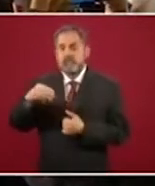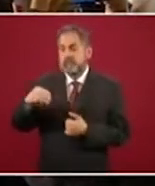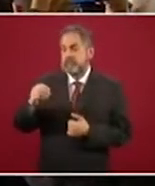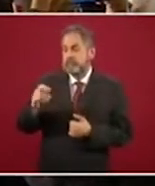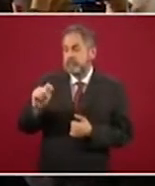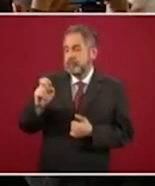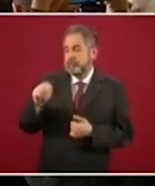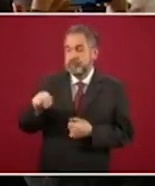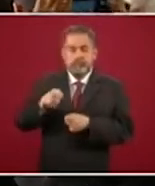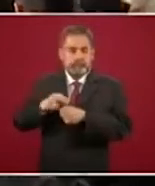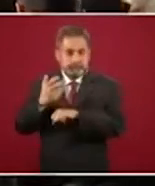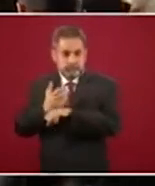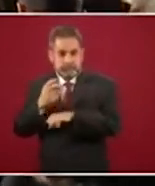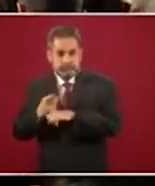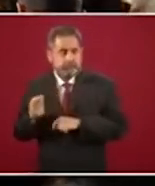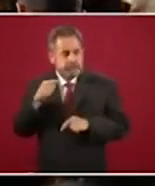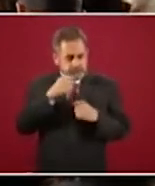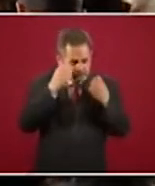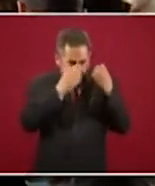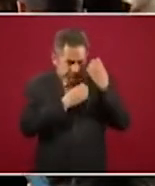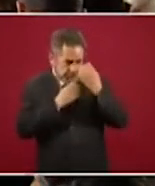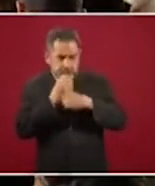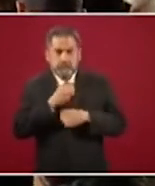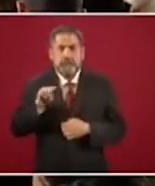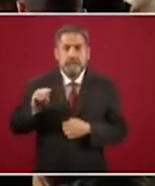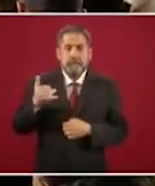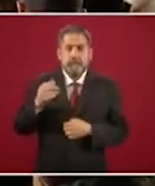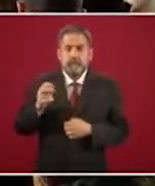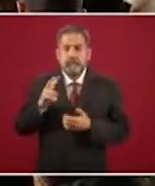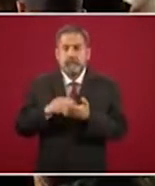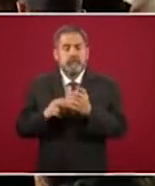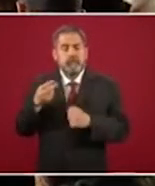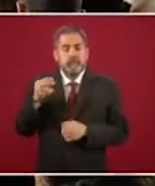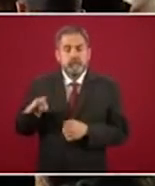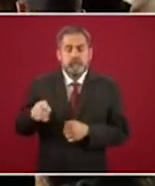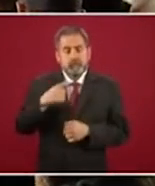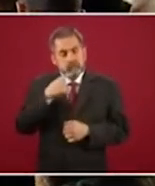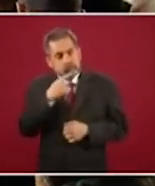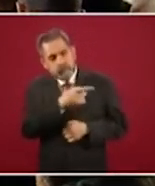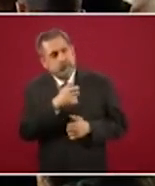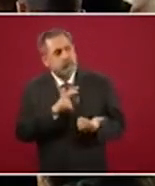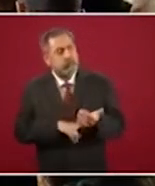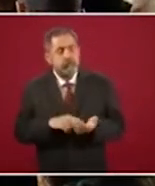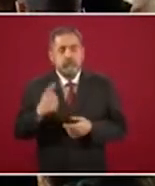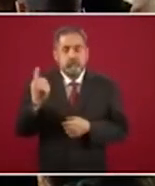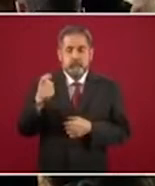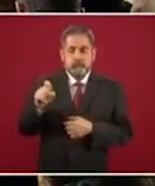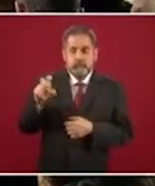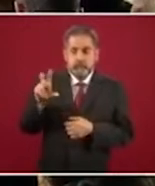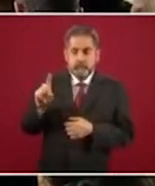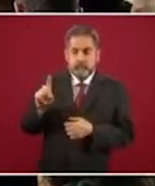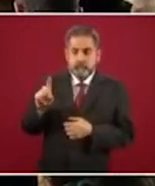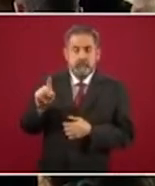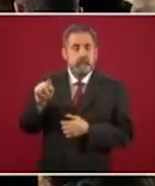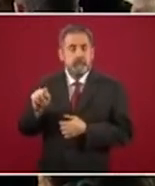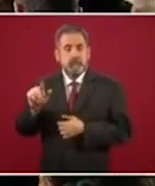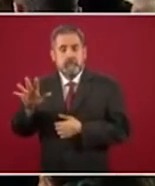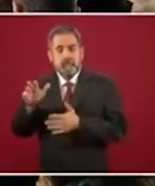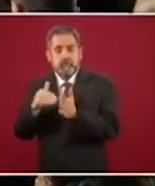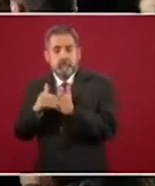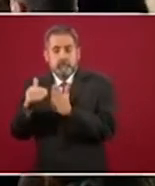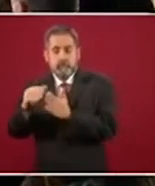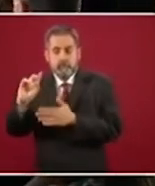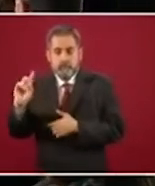Estados Unidos. Este se realizó en mayo de 2019 y arrojó un avalúo de 130.5 millones de